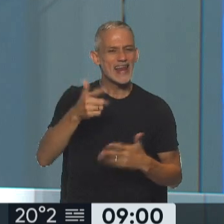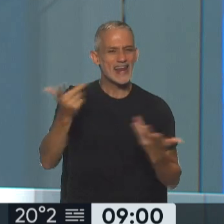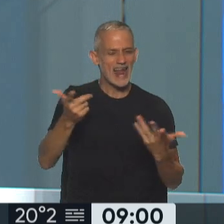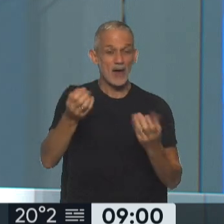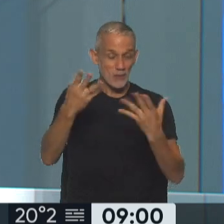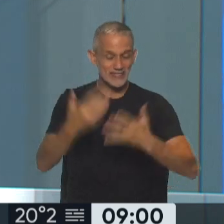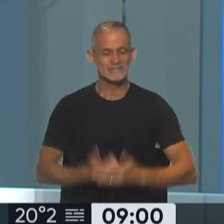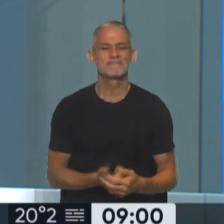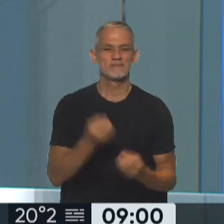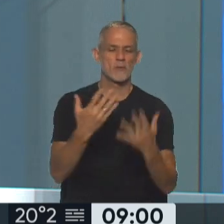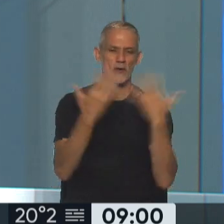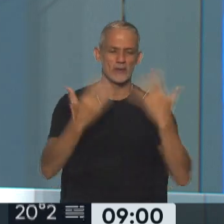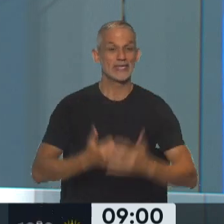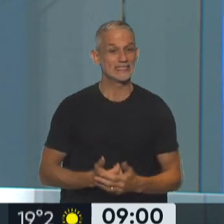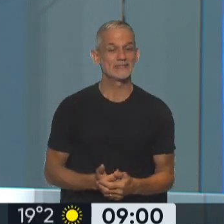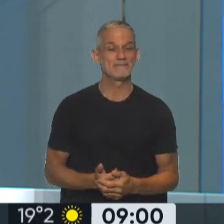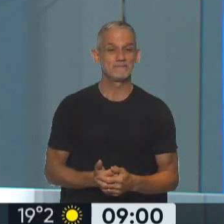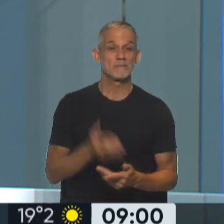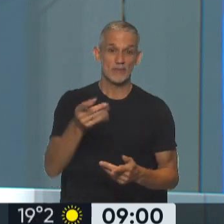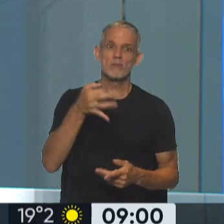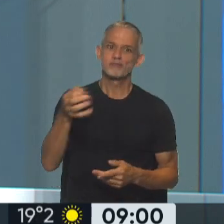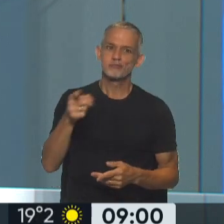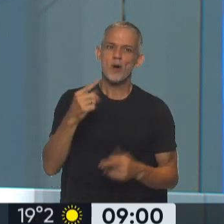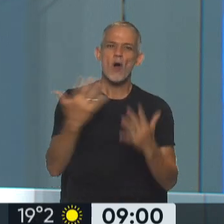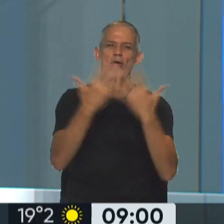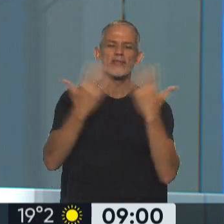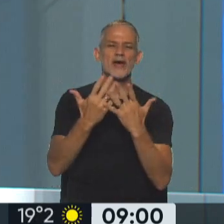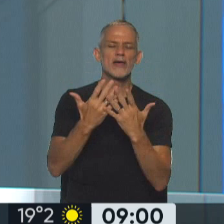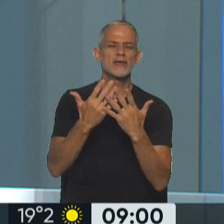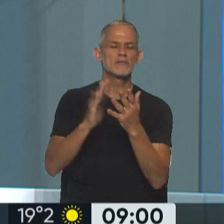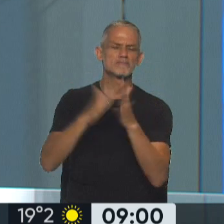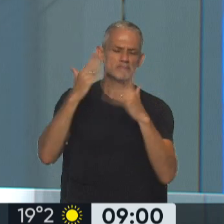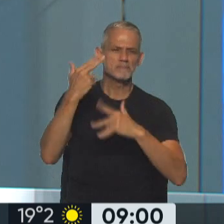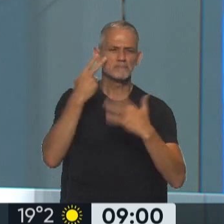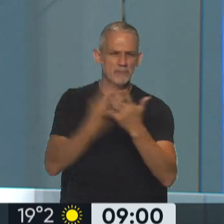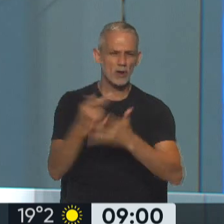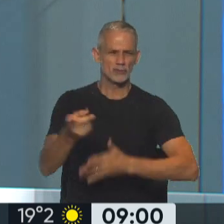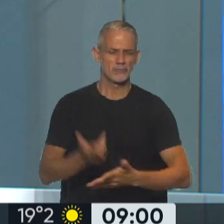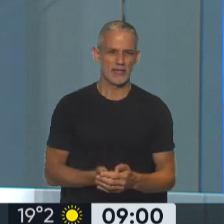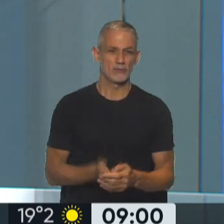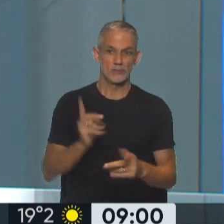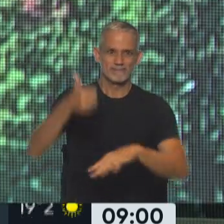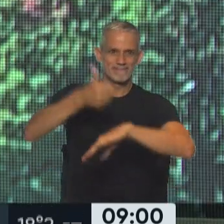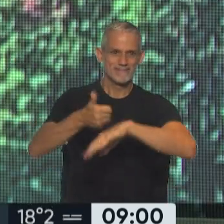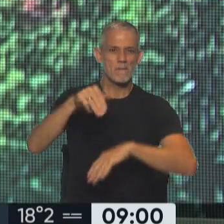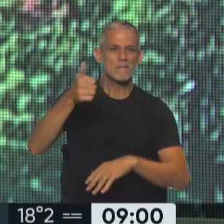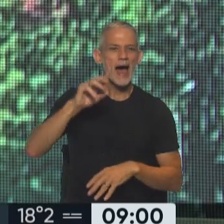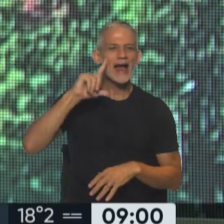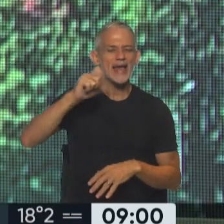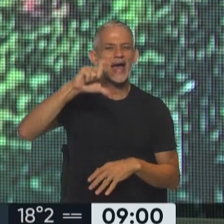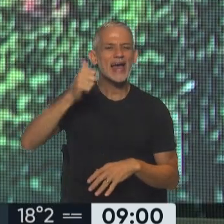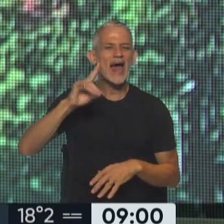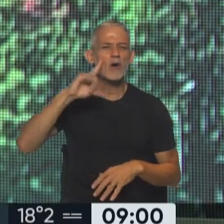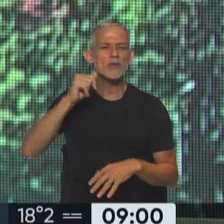día. Hola Silvita, ¿cómo estás? Buen día. Y como bien decís vos, es un día de reconocimiento y por eso estamos con María Claudia La